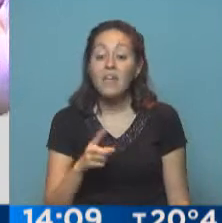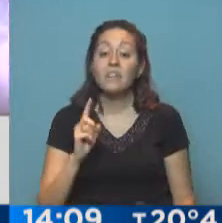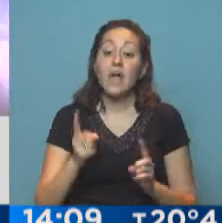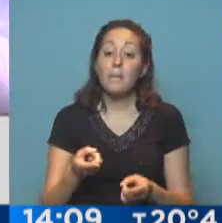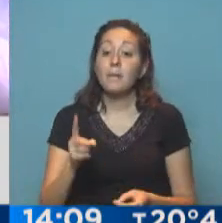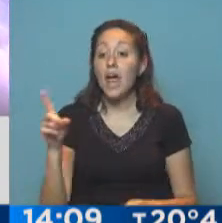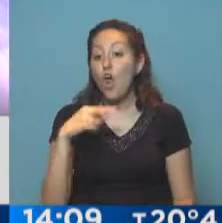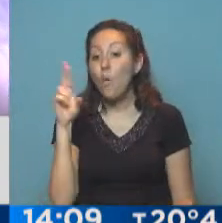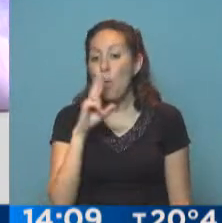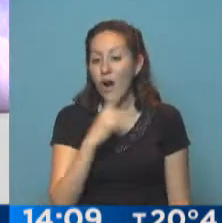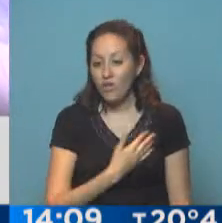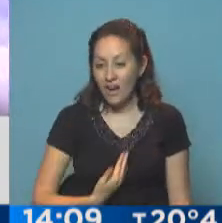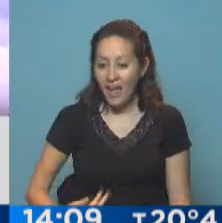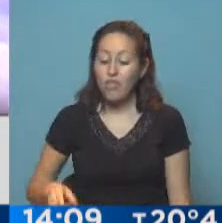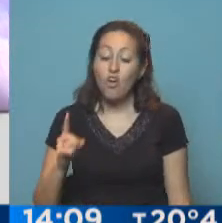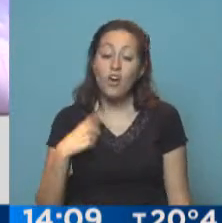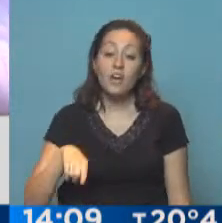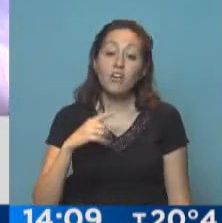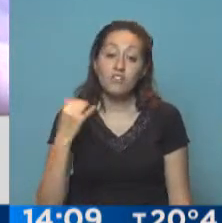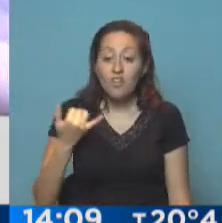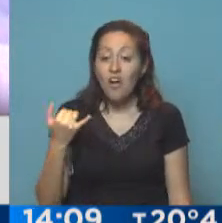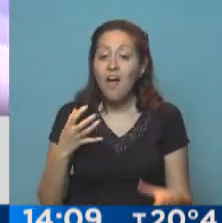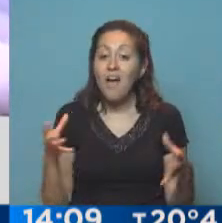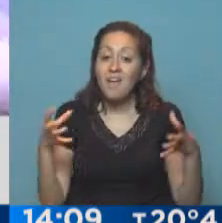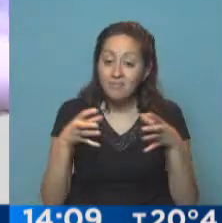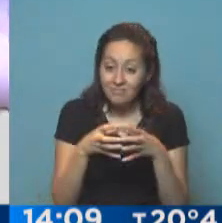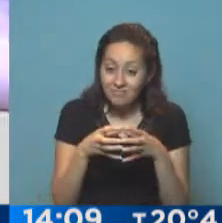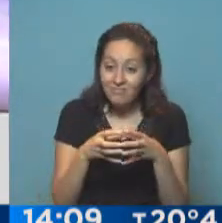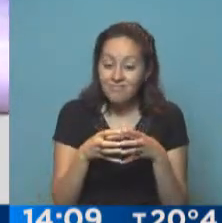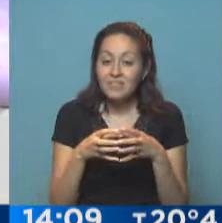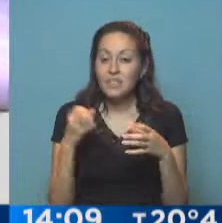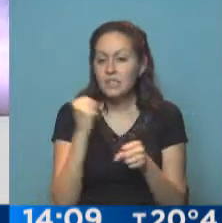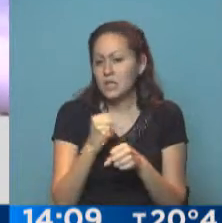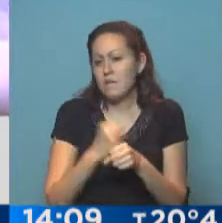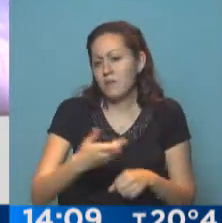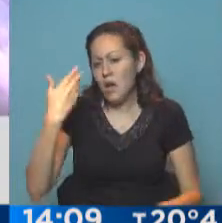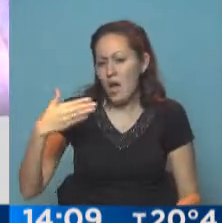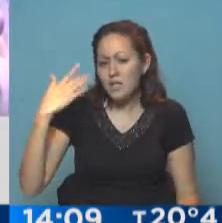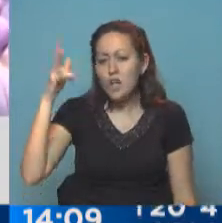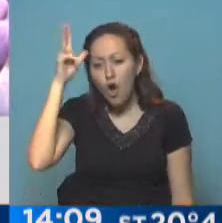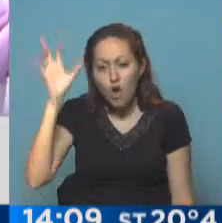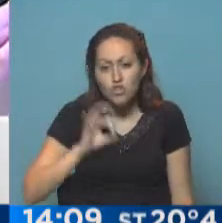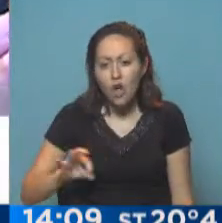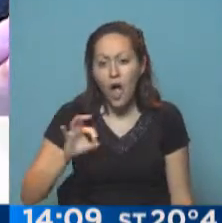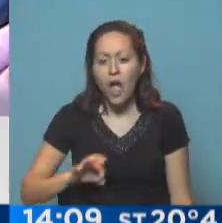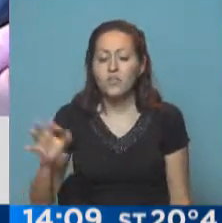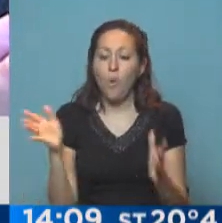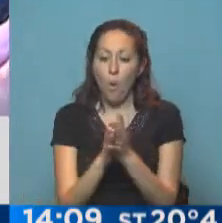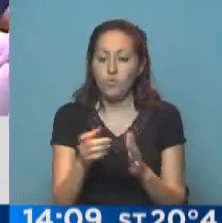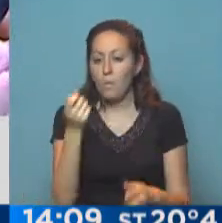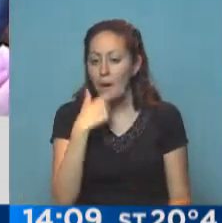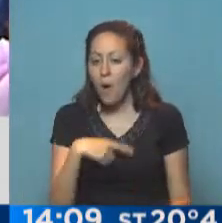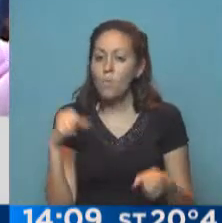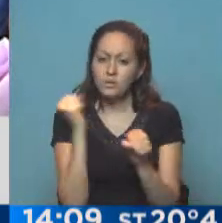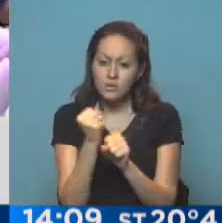y después nosotros tenemos un equipo, como le dicen en términos futbolísticos, las divisiones inferiores, que vienen trabajando hace 8 años con Mauricio, que tienen claro mucho